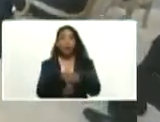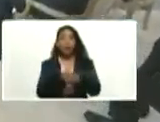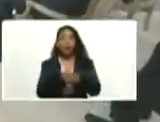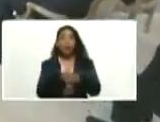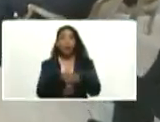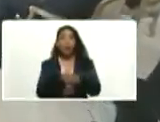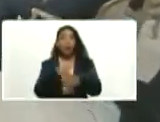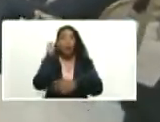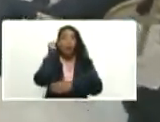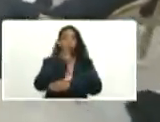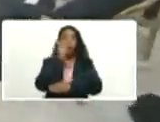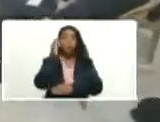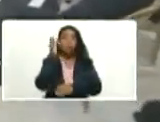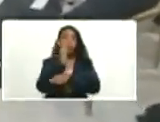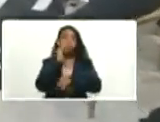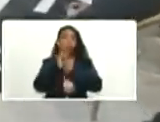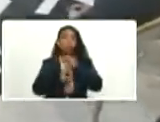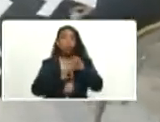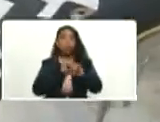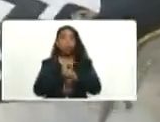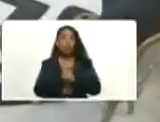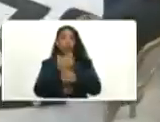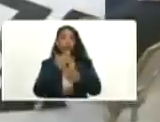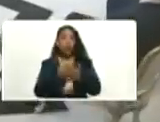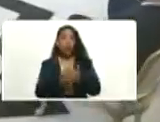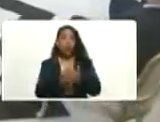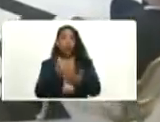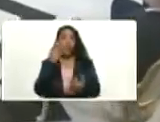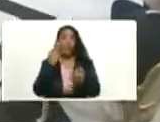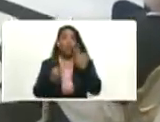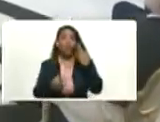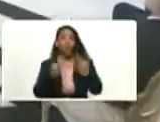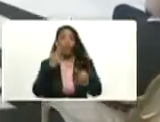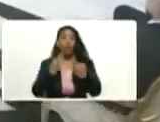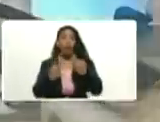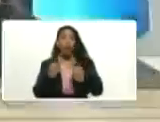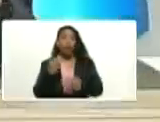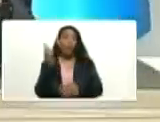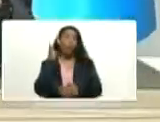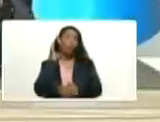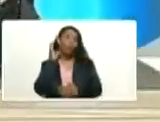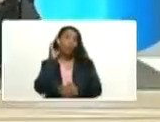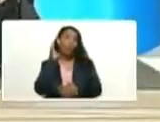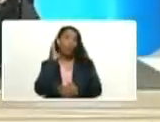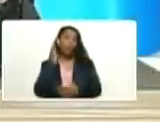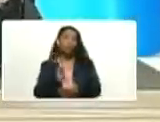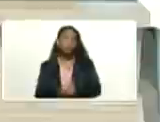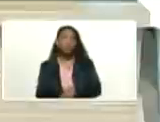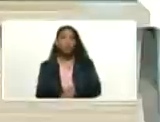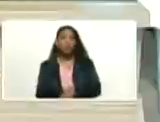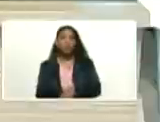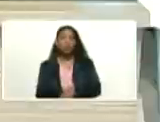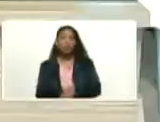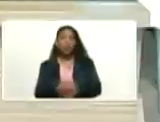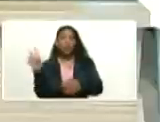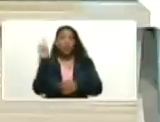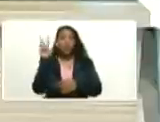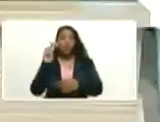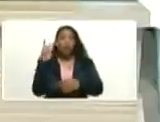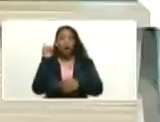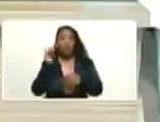Corte Penal Internacional, agradezco al fiscal Karim Khan, y bueno, Venezuela está de puertas